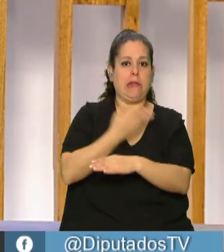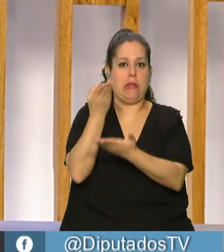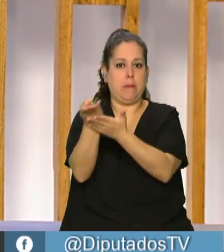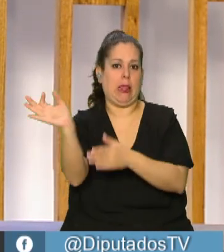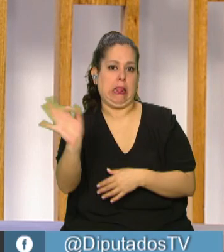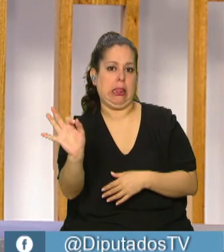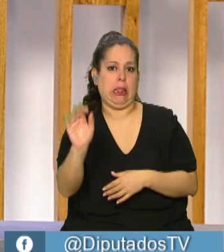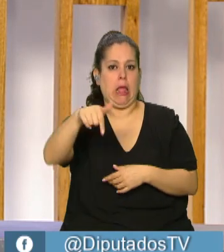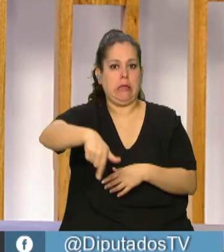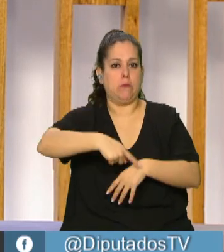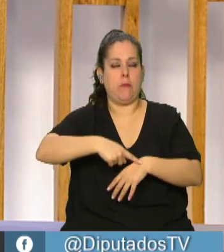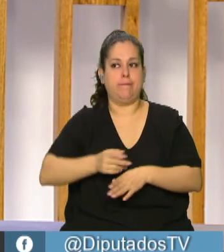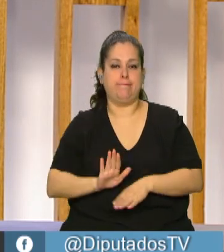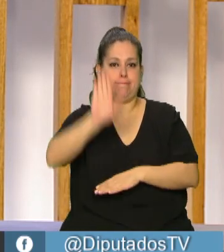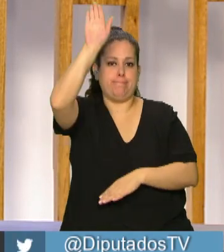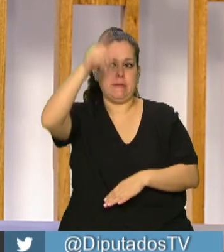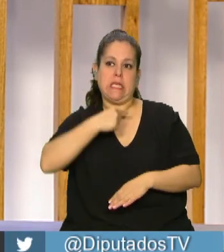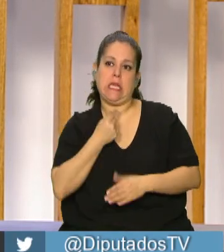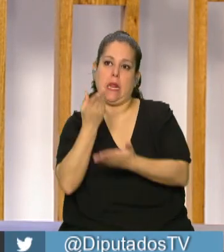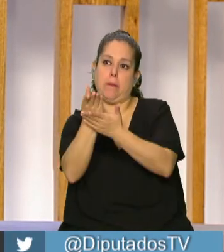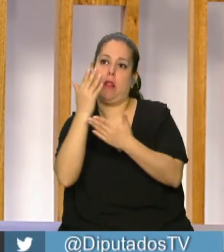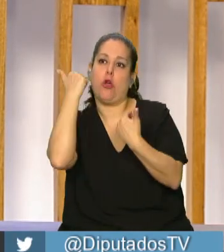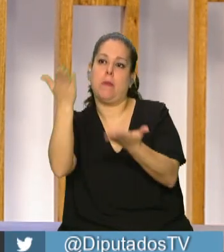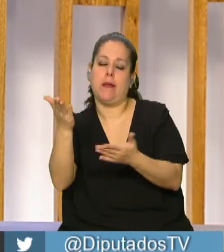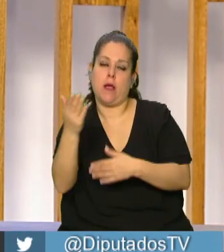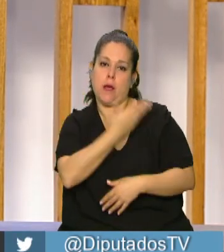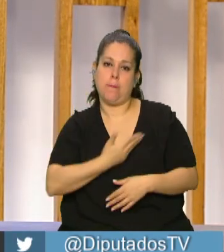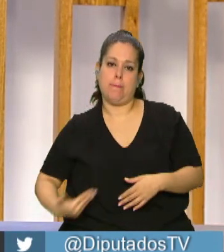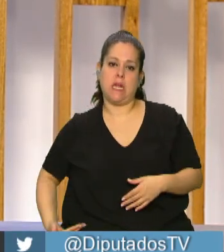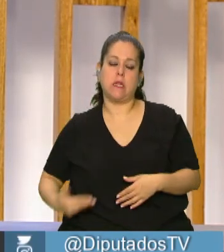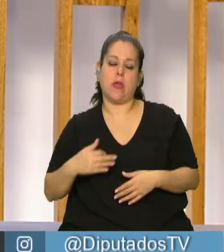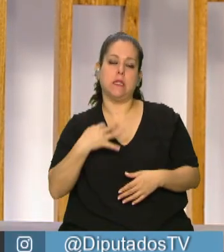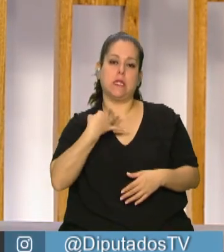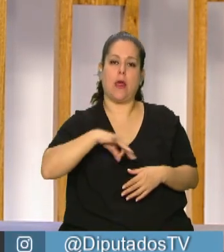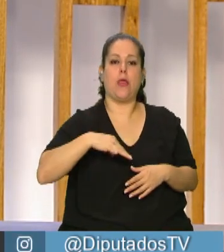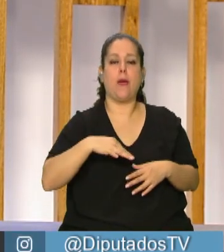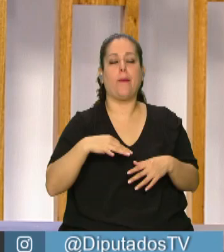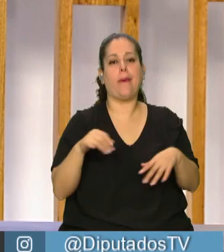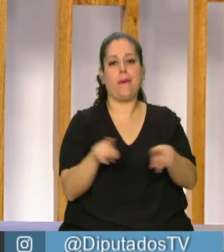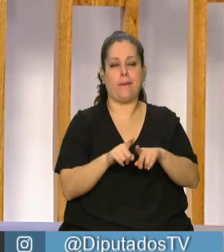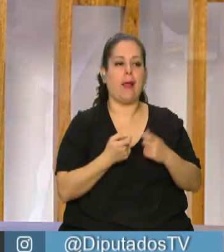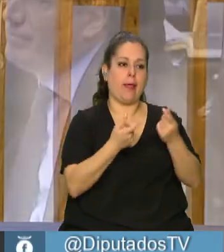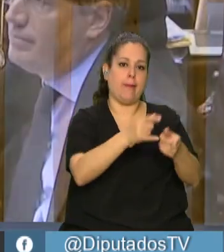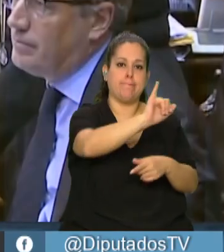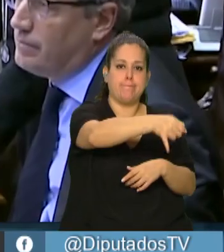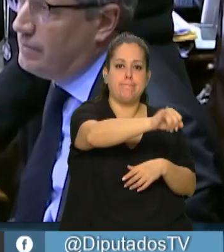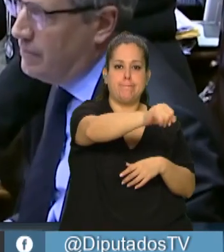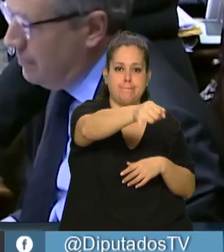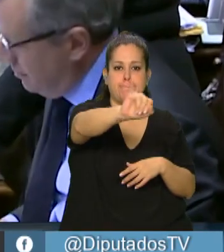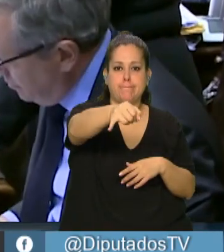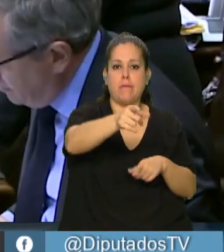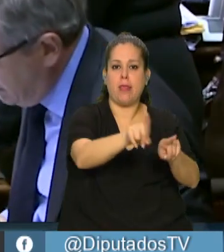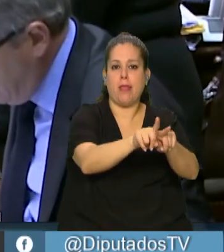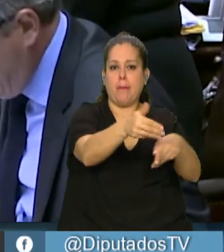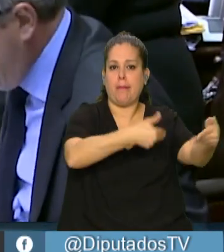antes. Entonces, bueno, el presidente, la verdad que es muy contemplativo de querer satisfacer todos los